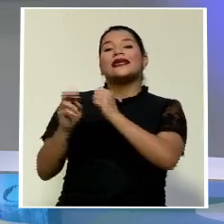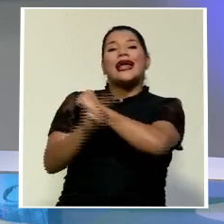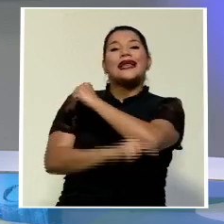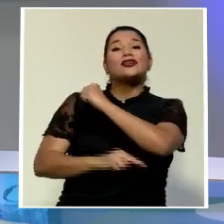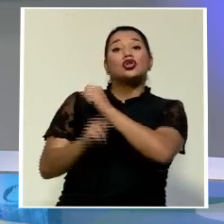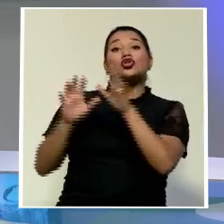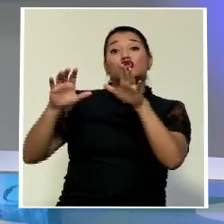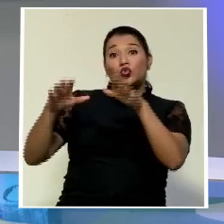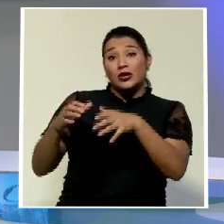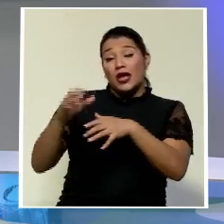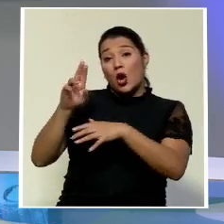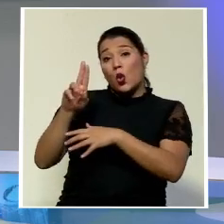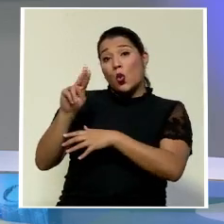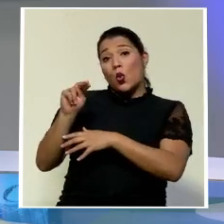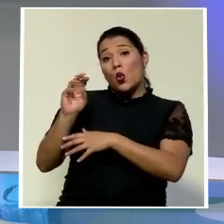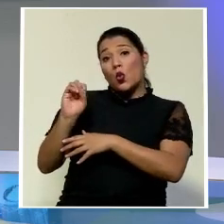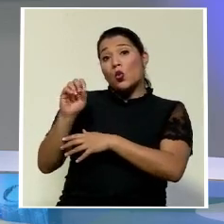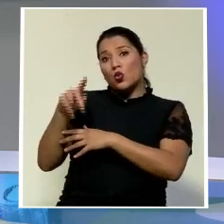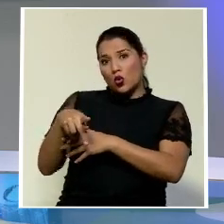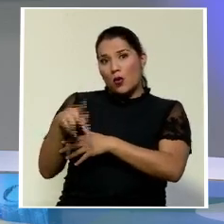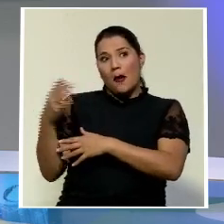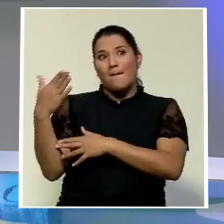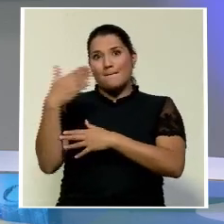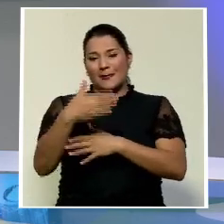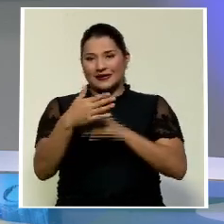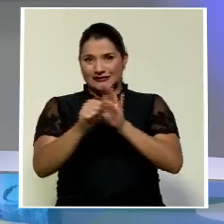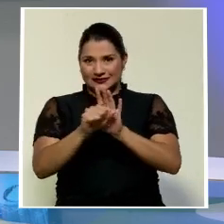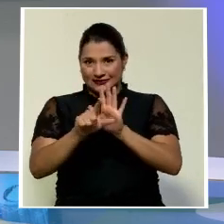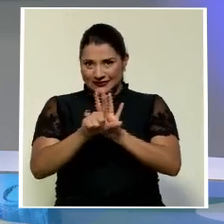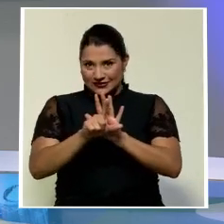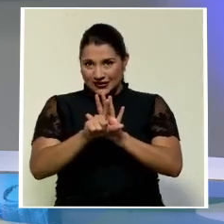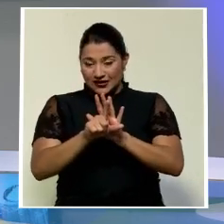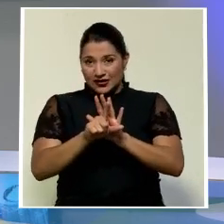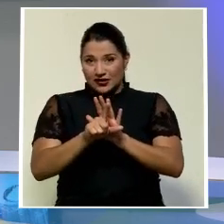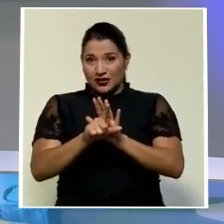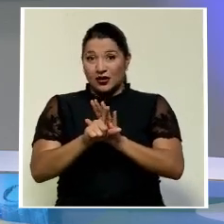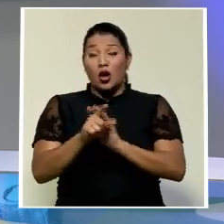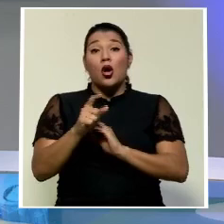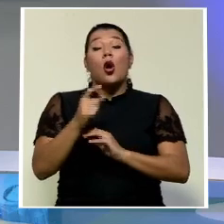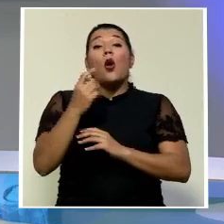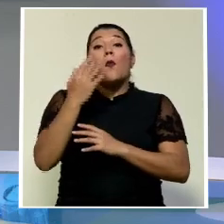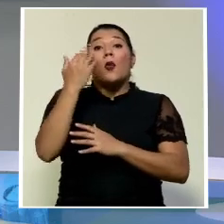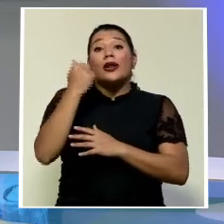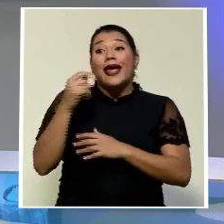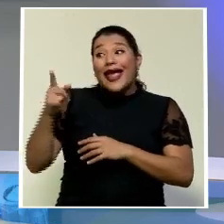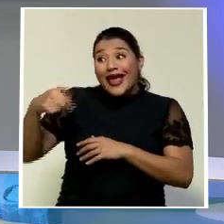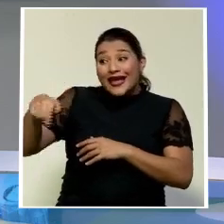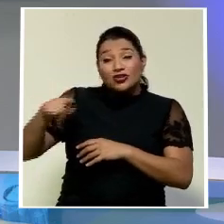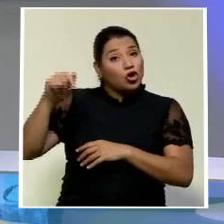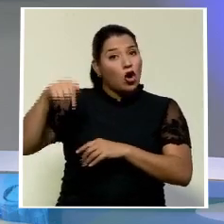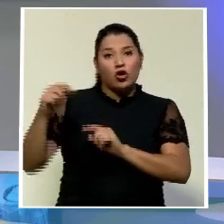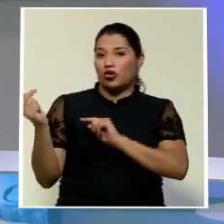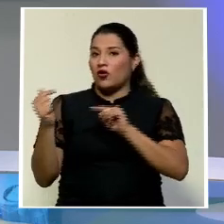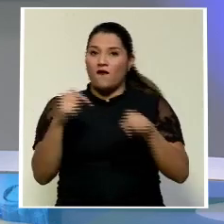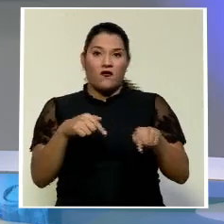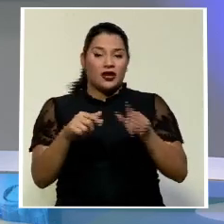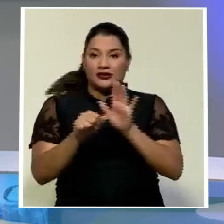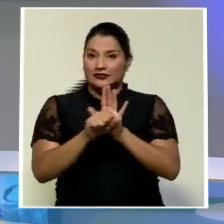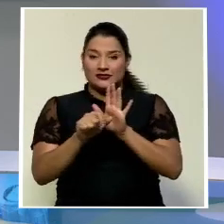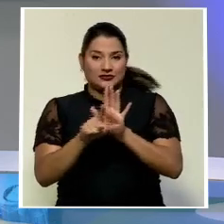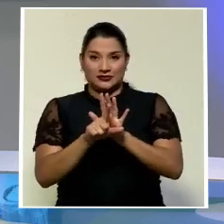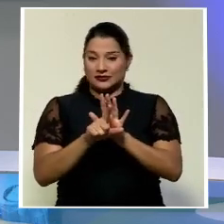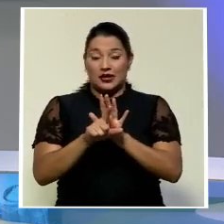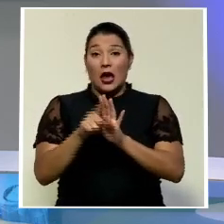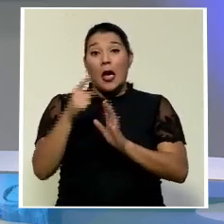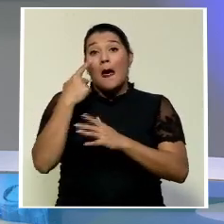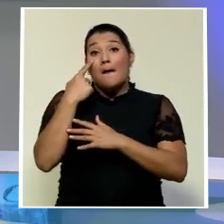UNOPS, comparezca ante los diputados, ya que hoy sus funcionarios no se presentaron a la comparecencia